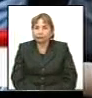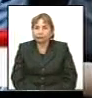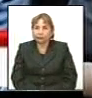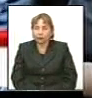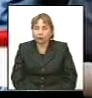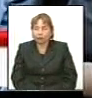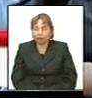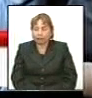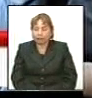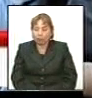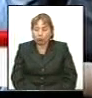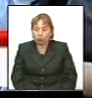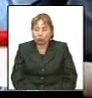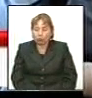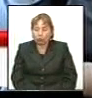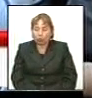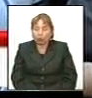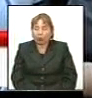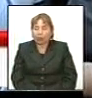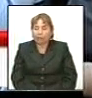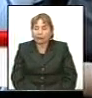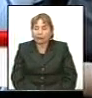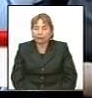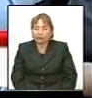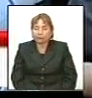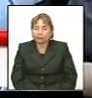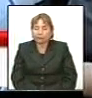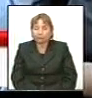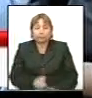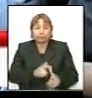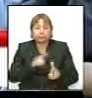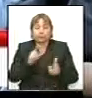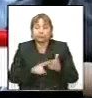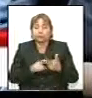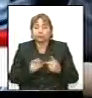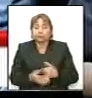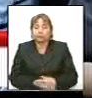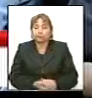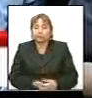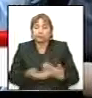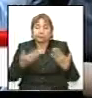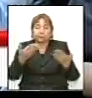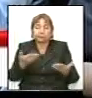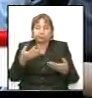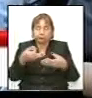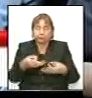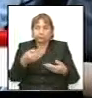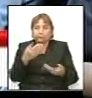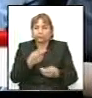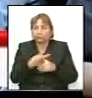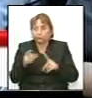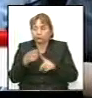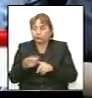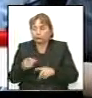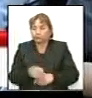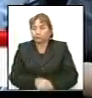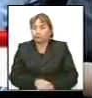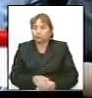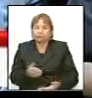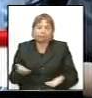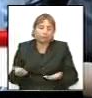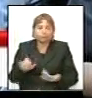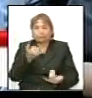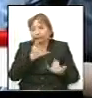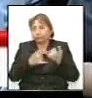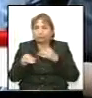terminología que aplican esos censos y entonces hay una realidad distinta no es cierto y se descubrirá